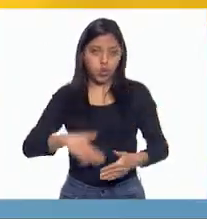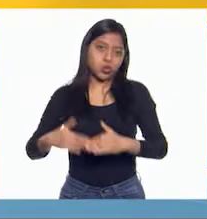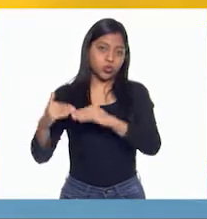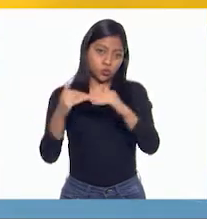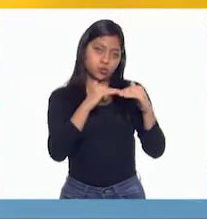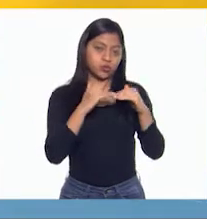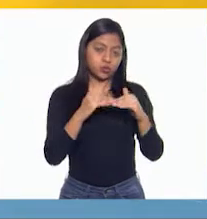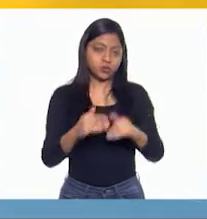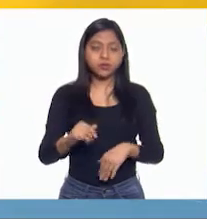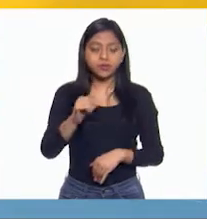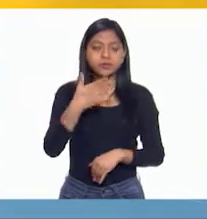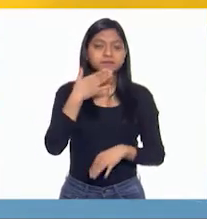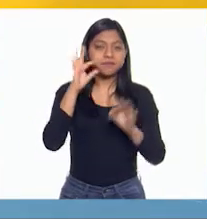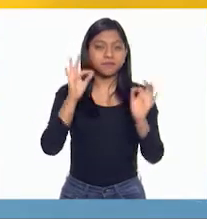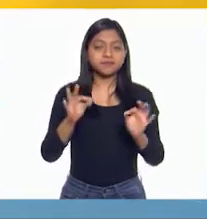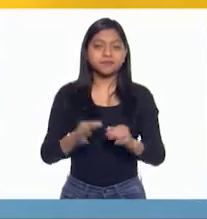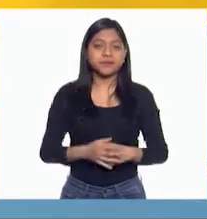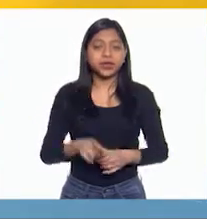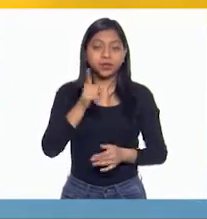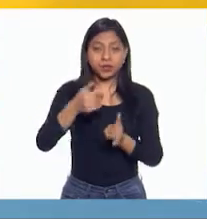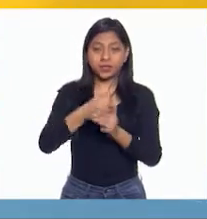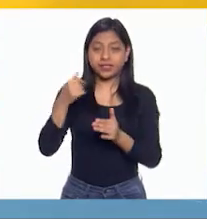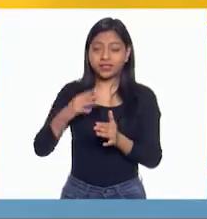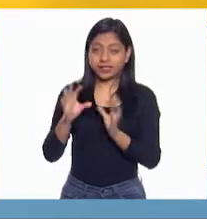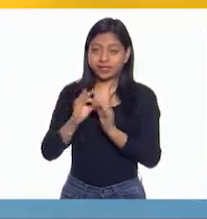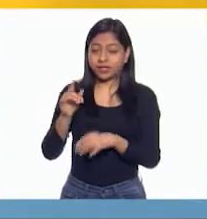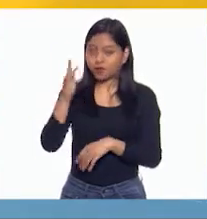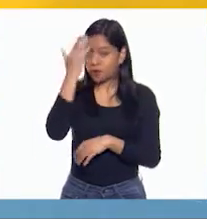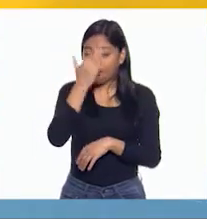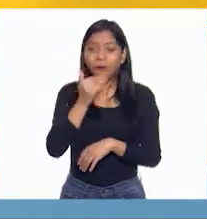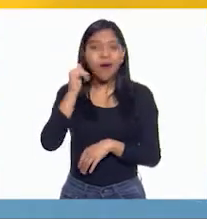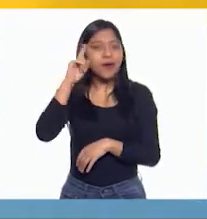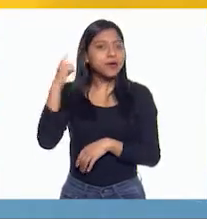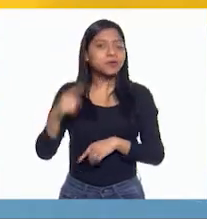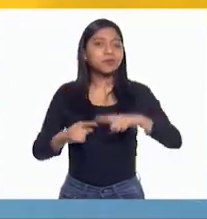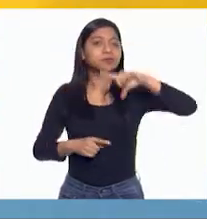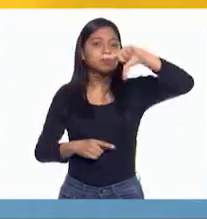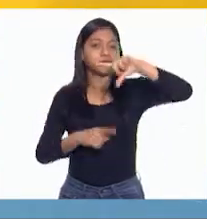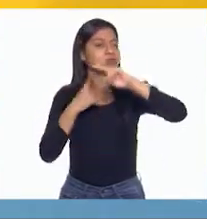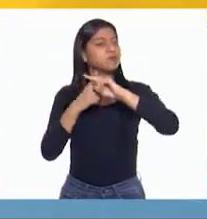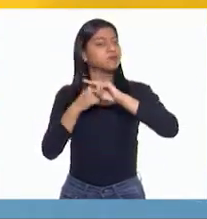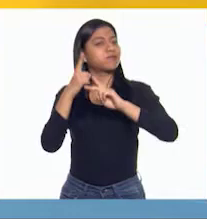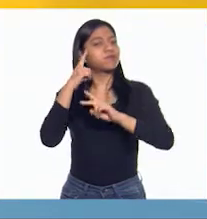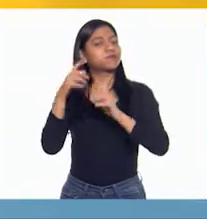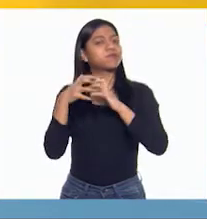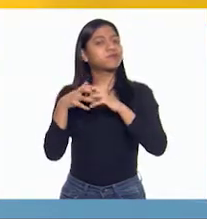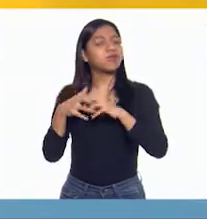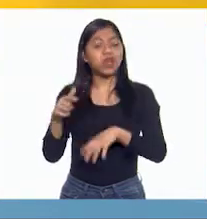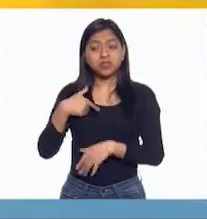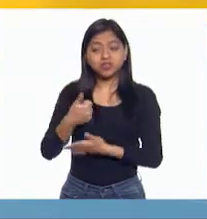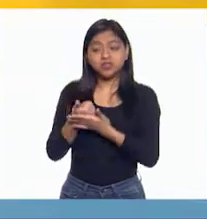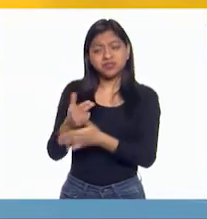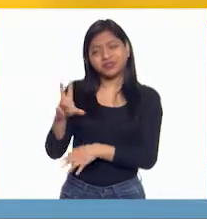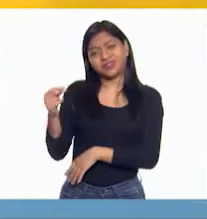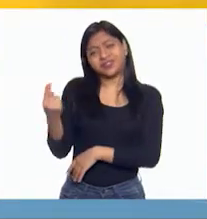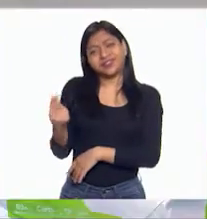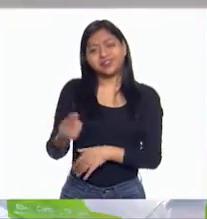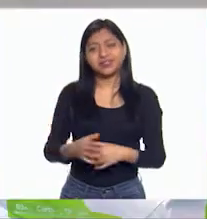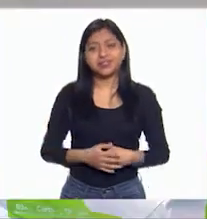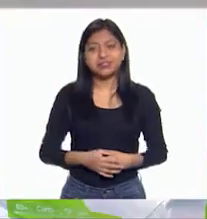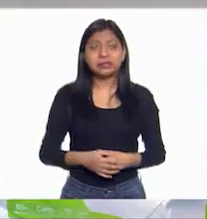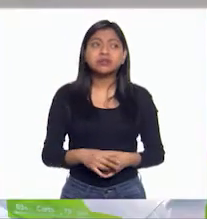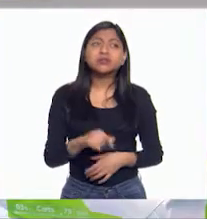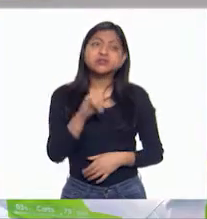parece genial, Alejandra, pero ya vimos que eres muy buena para dividir. No creo que necesites mi ayuda. Ay,